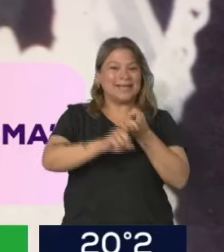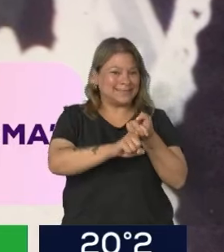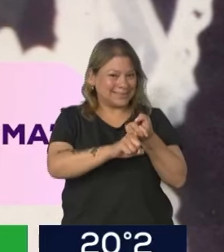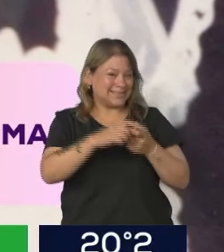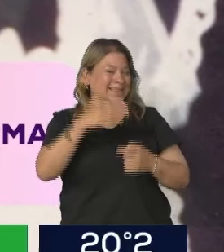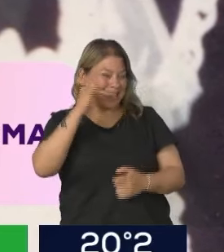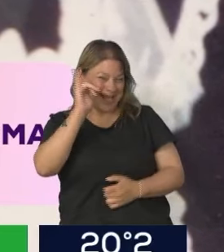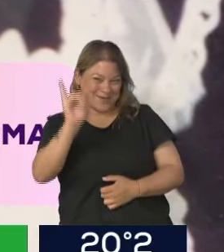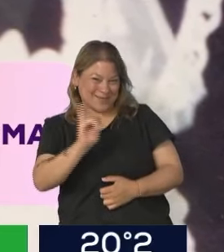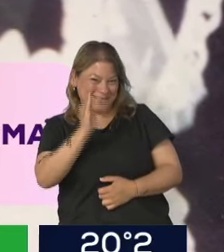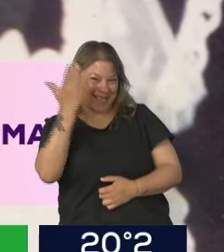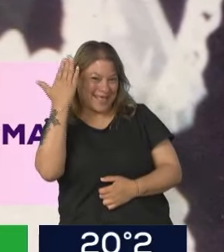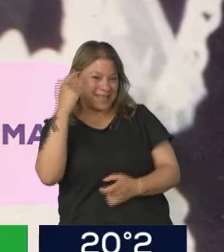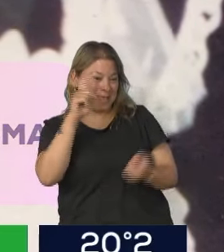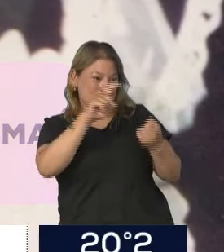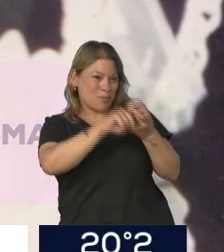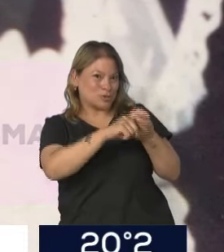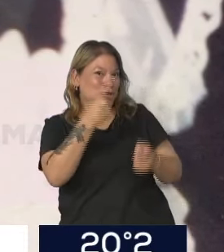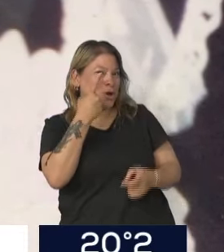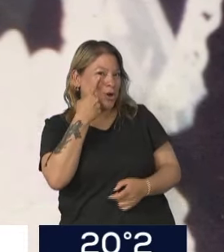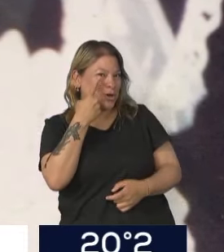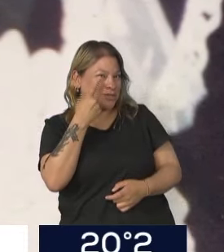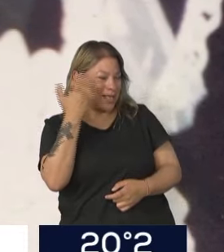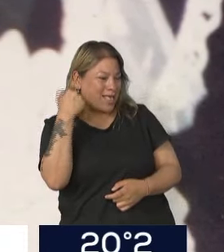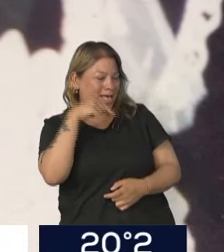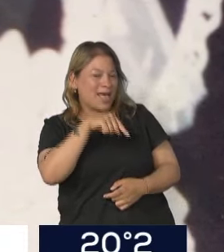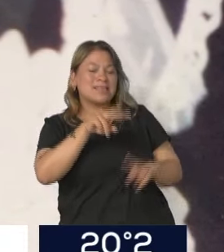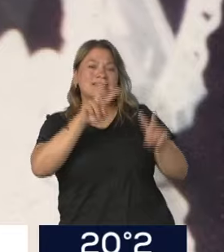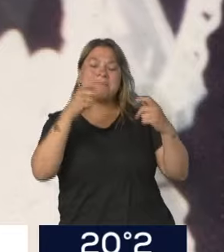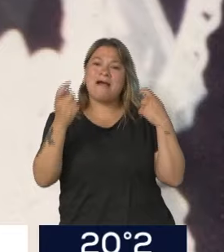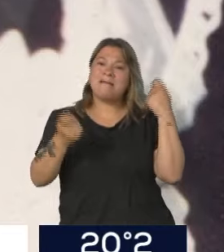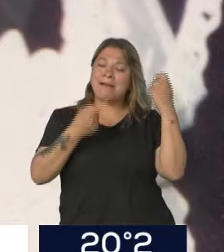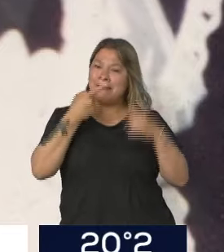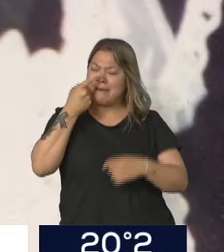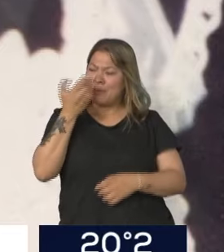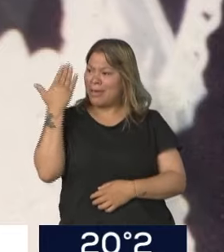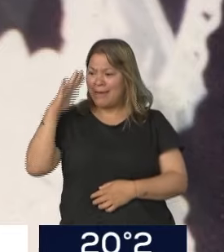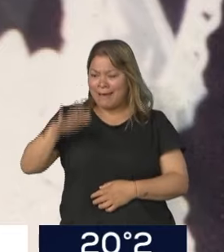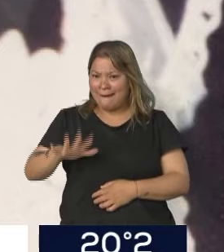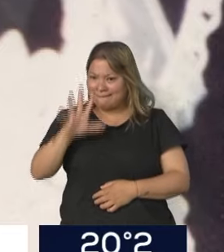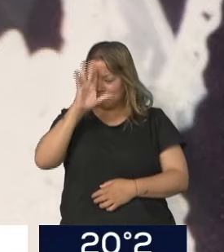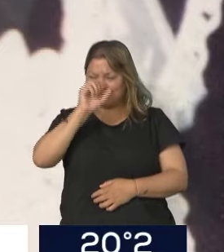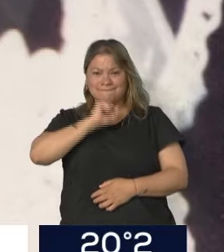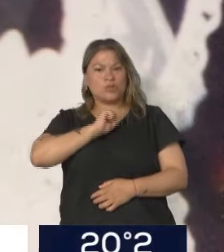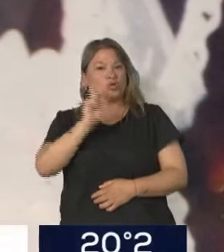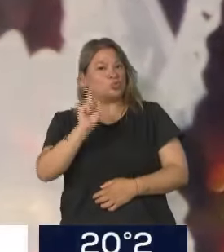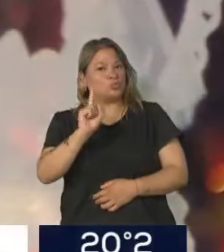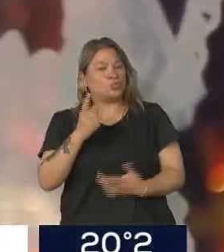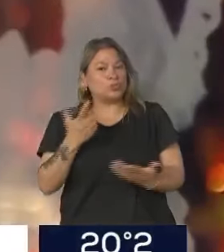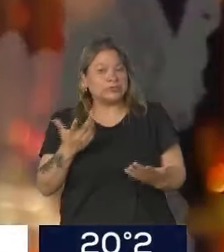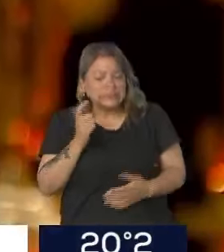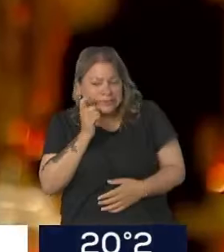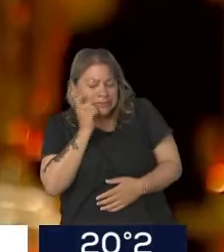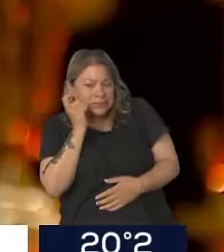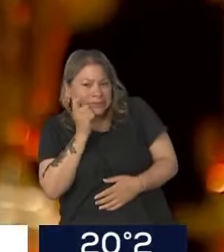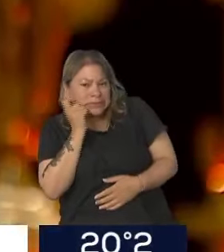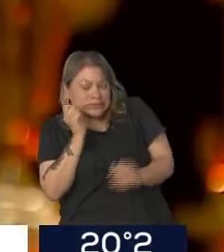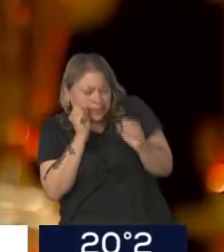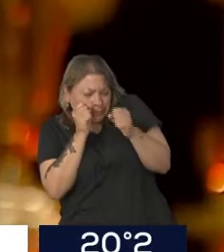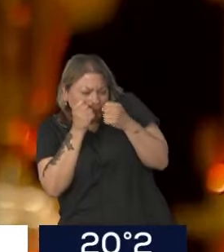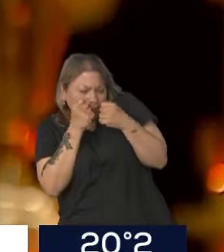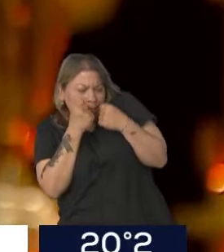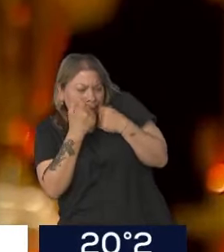conocí a mi marido. Y ahí es donde empiezo con el tema del baile, porque de chica no me animaba. Ese retraimiento, ese miedo a